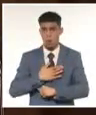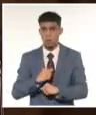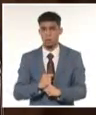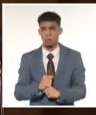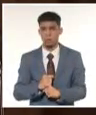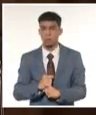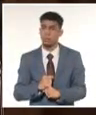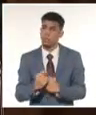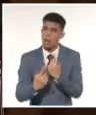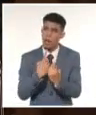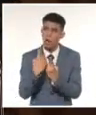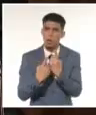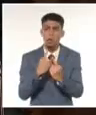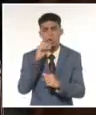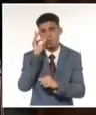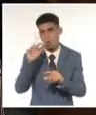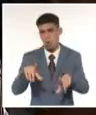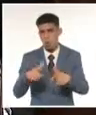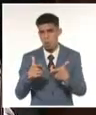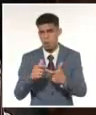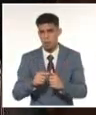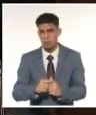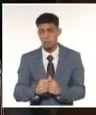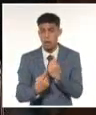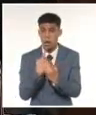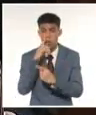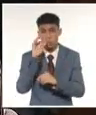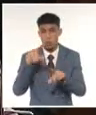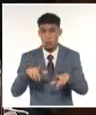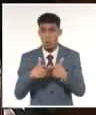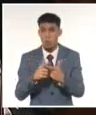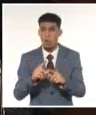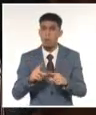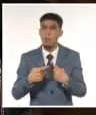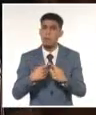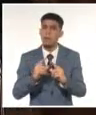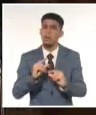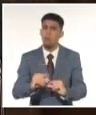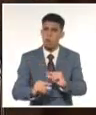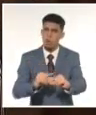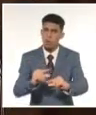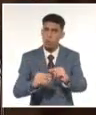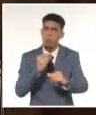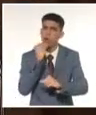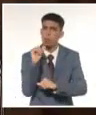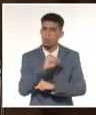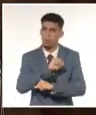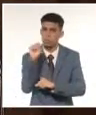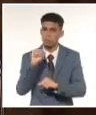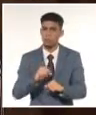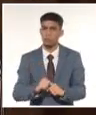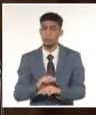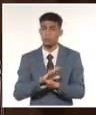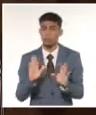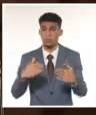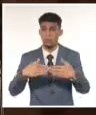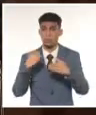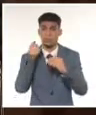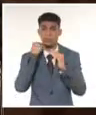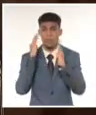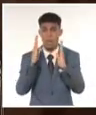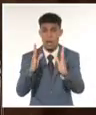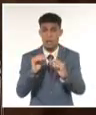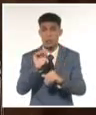aún, pero se dan pasos que tienen resultados. Se estima cerrar el año, como se explicó aquí, con una reducción